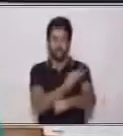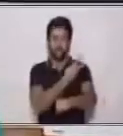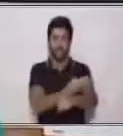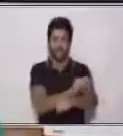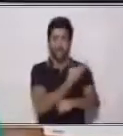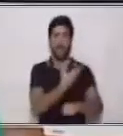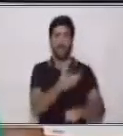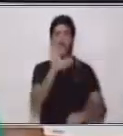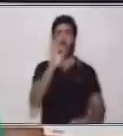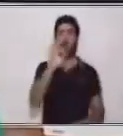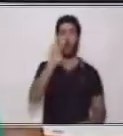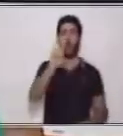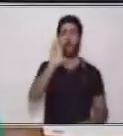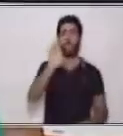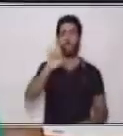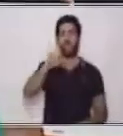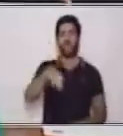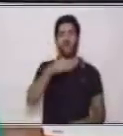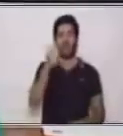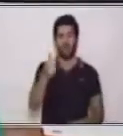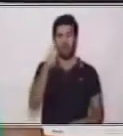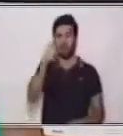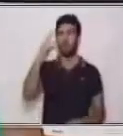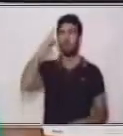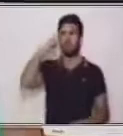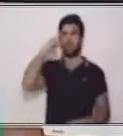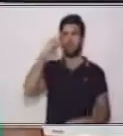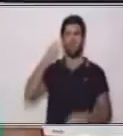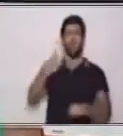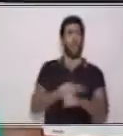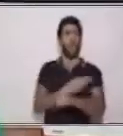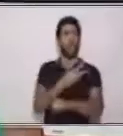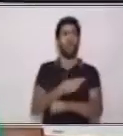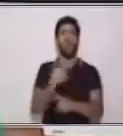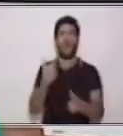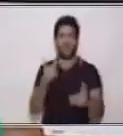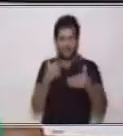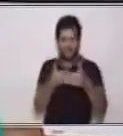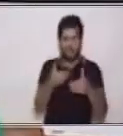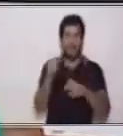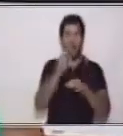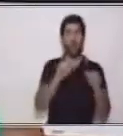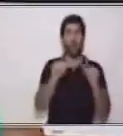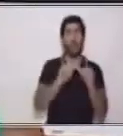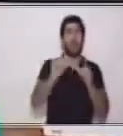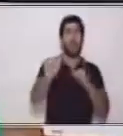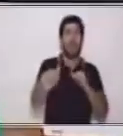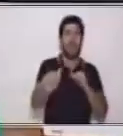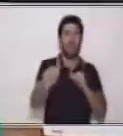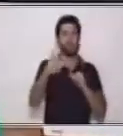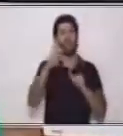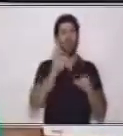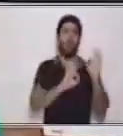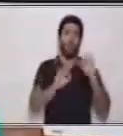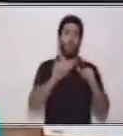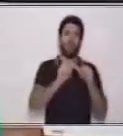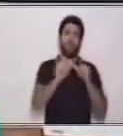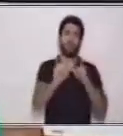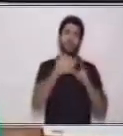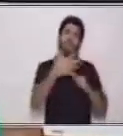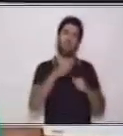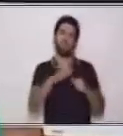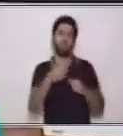Una oveja. ¿A qué distancia estará? ¿Estará cerca? ¿Estará medio cerca o estará